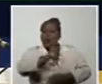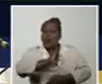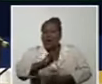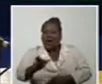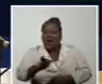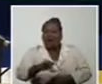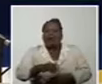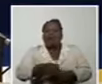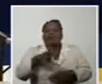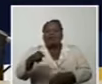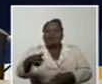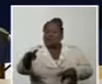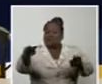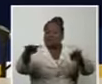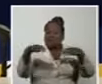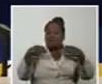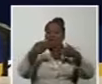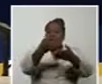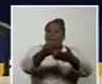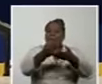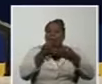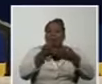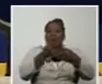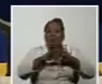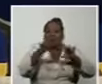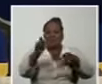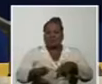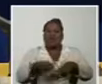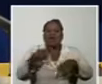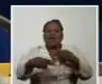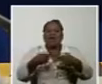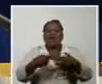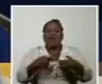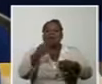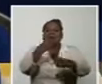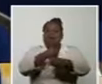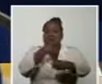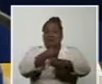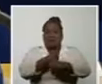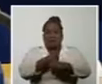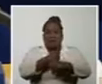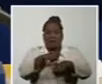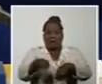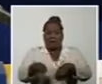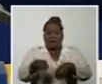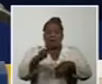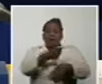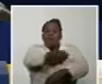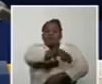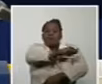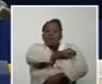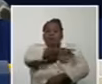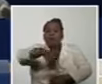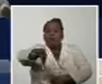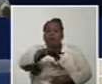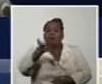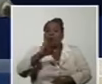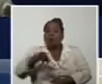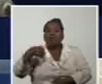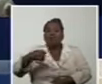desde allá y apoya la transmisión, y a la población que nos sigue también todos los